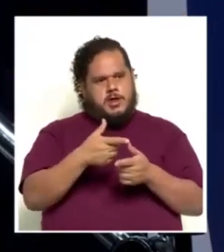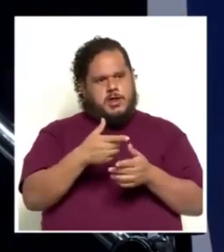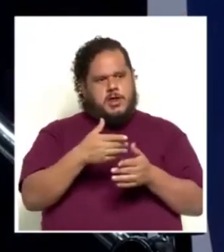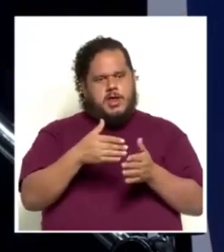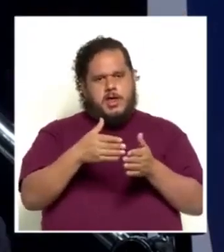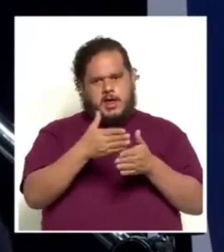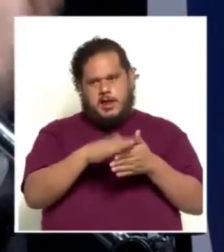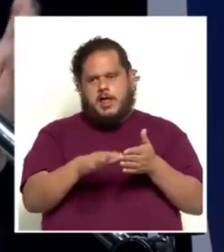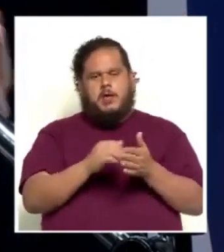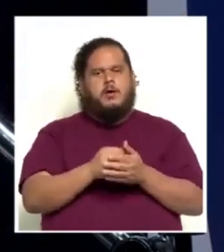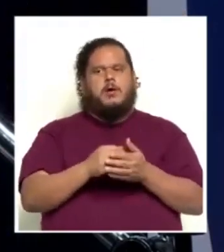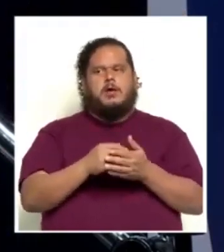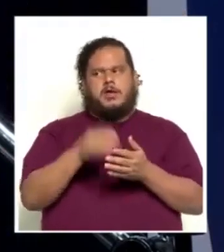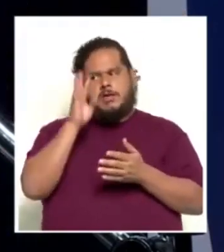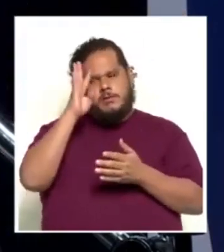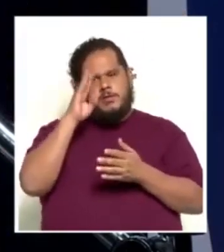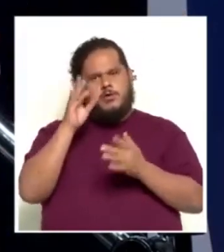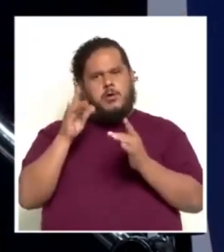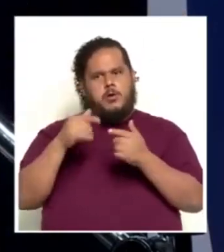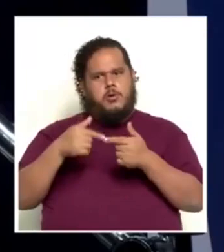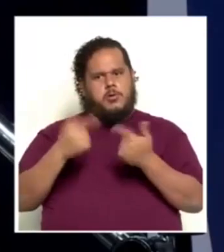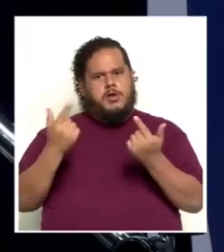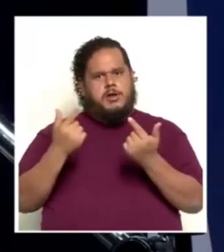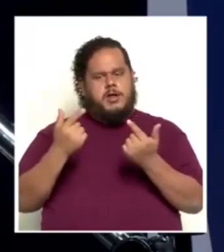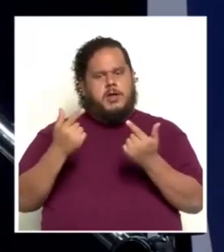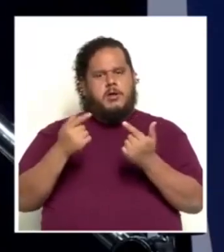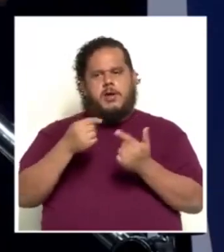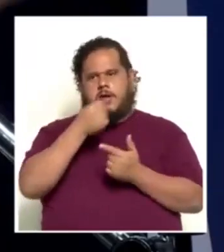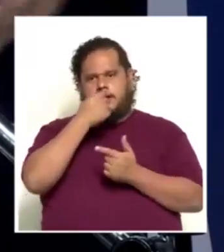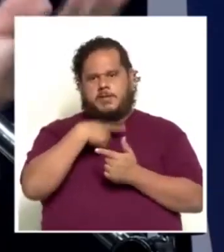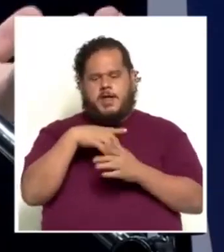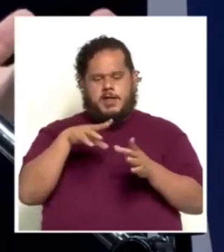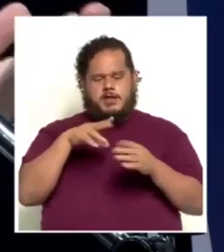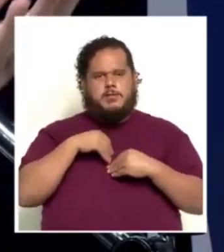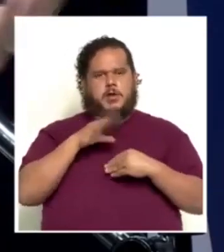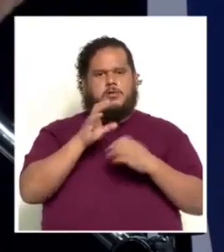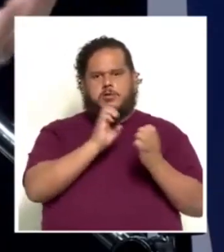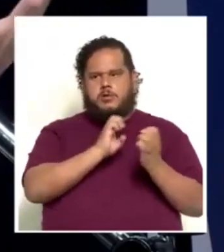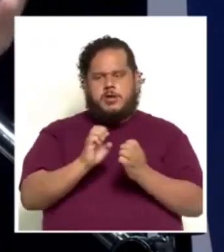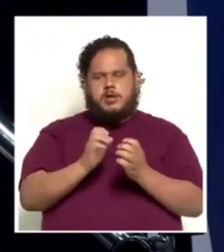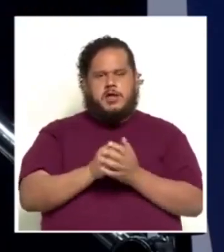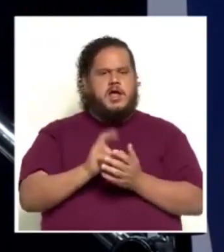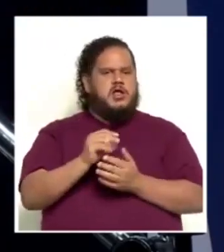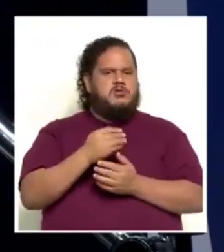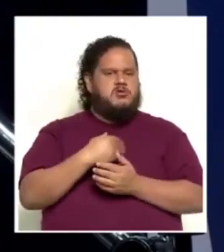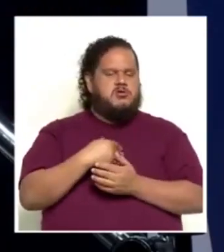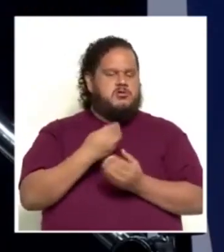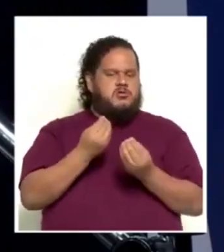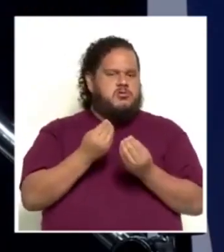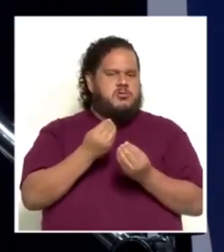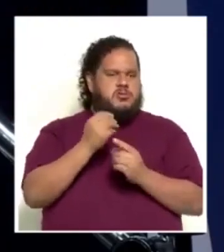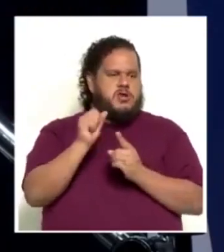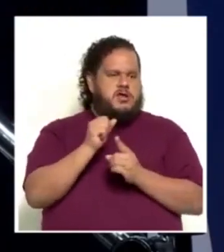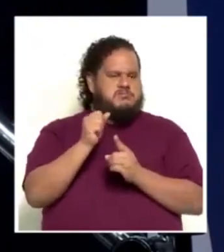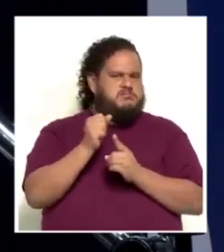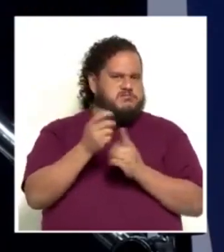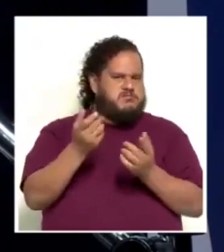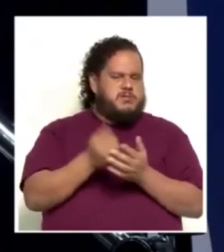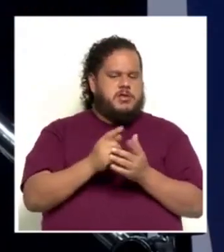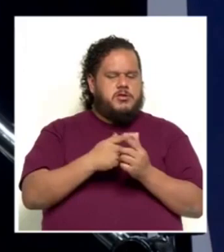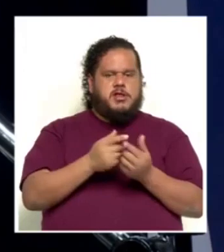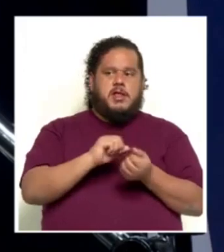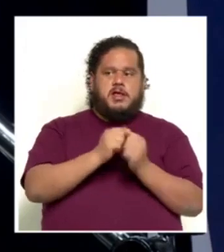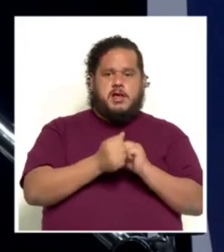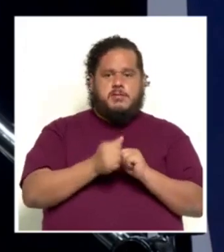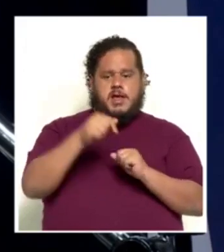un enemigo en Villalta, aceptado por su estratega, tampoco tuvo mayor efecto. Entonces, yo creo que el convertir esto en